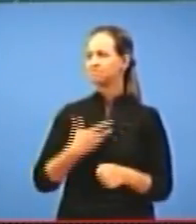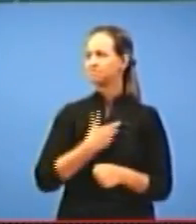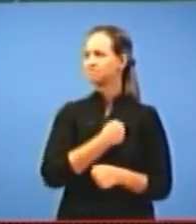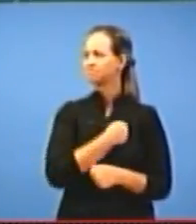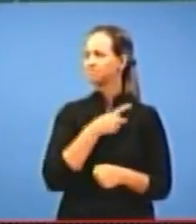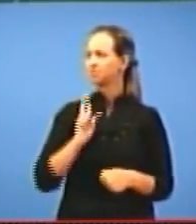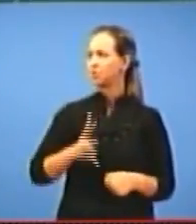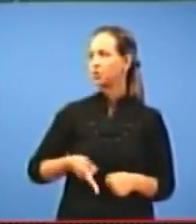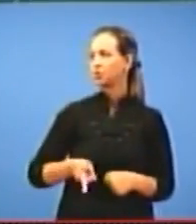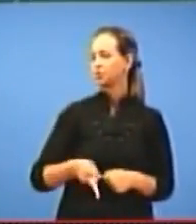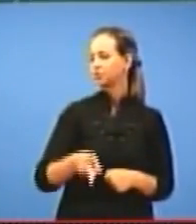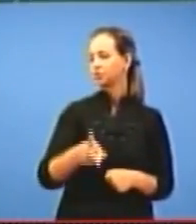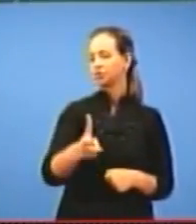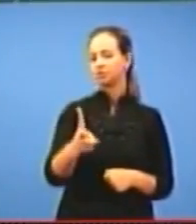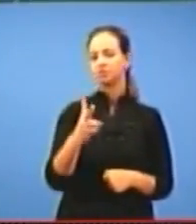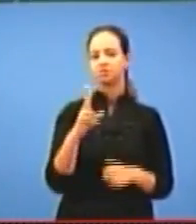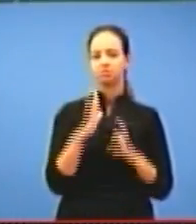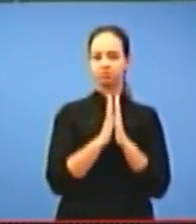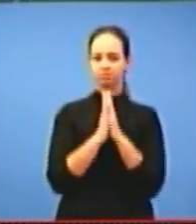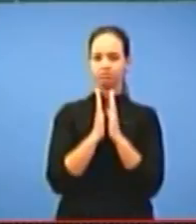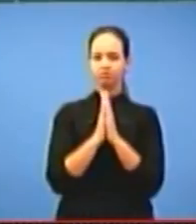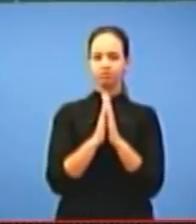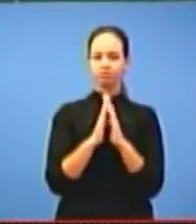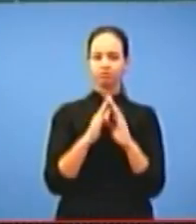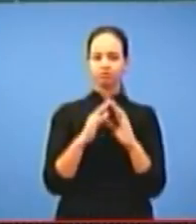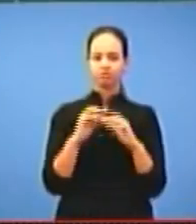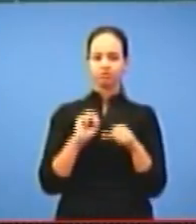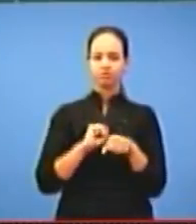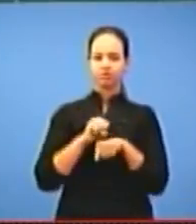nosotros en la continuidad de este seminario.